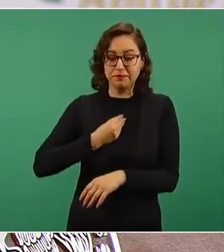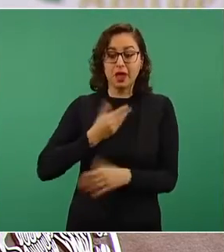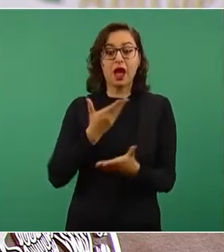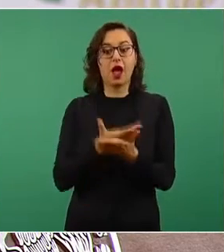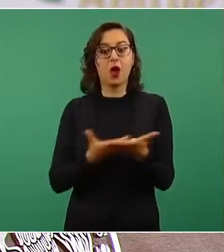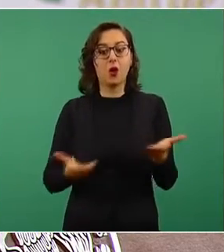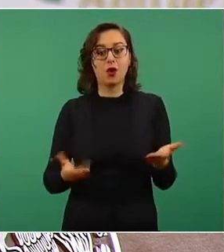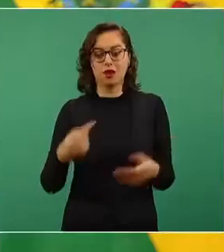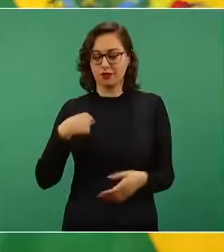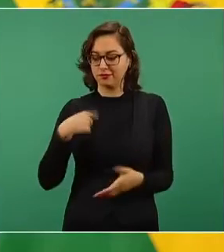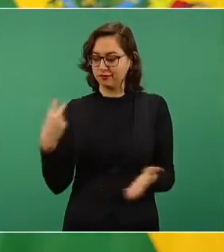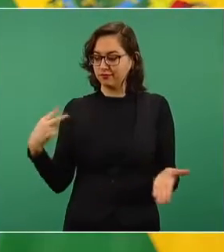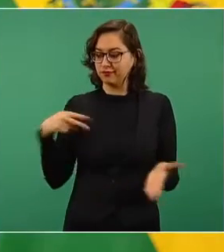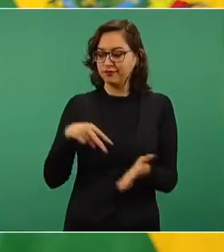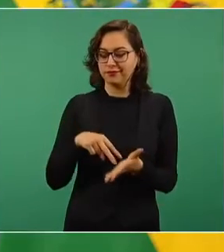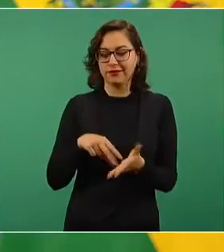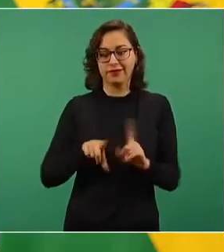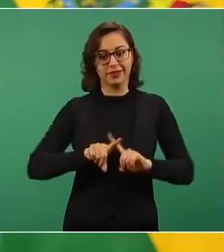Estuvimos acá